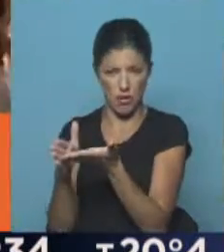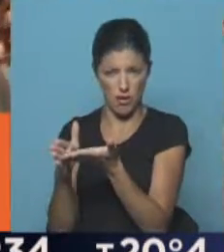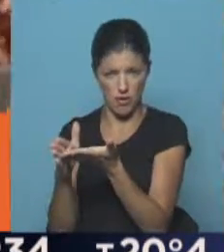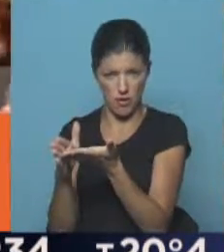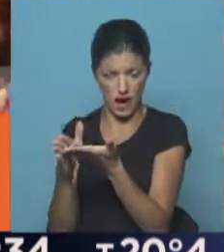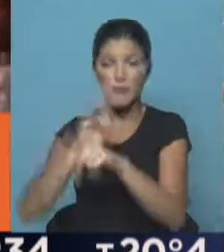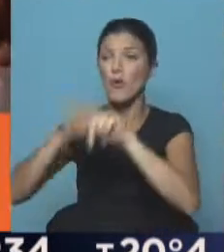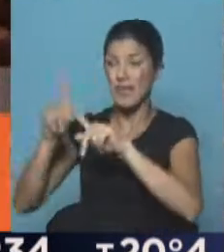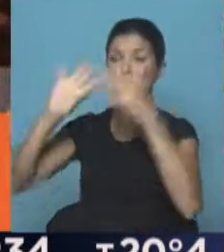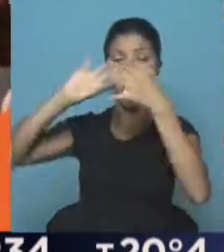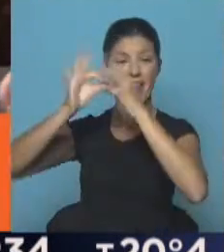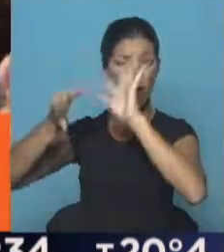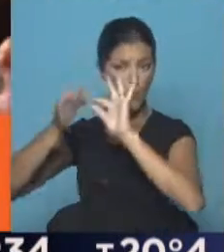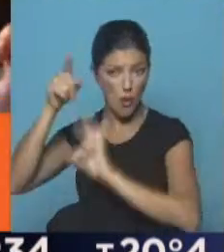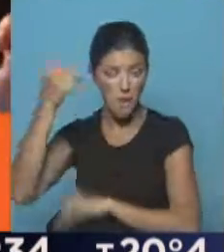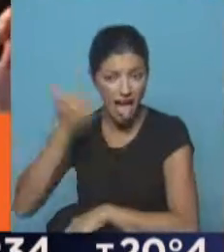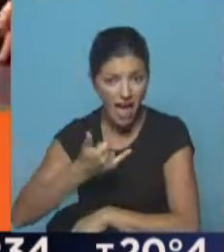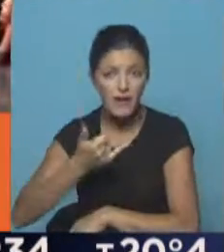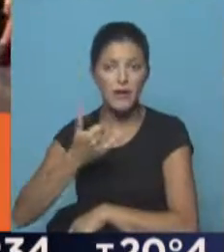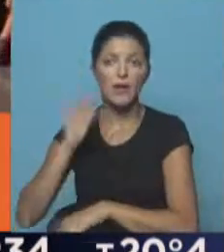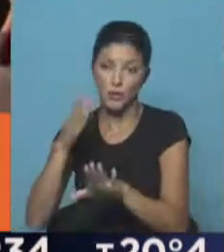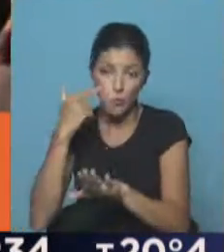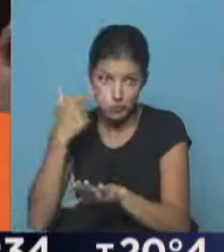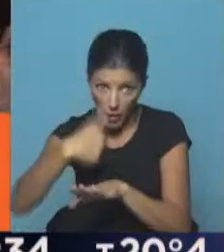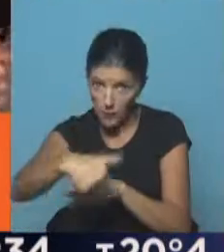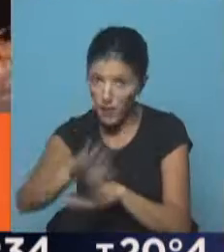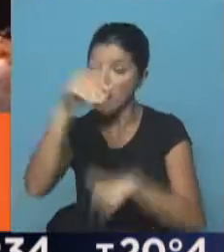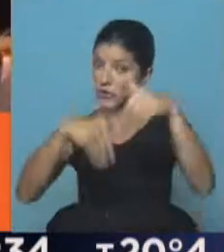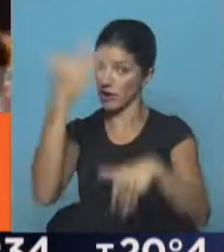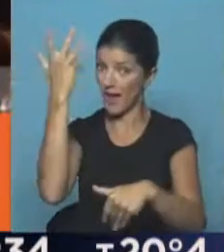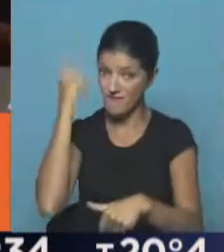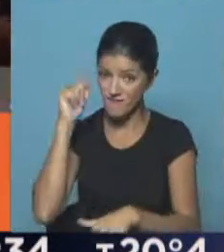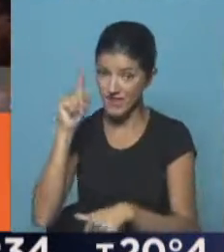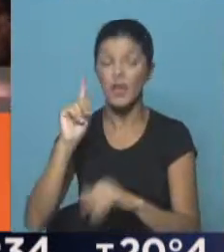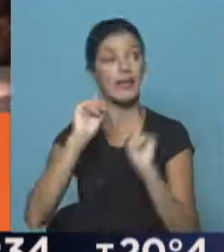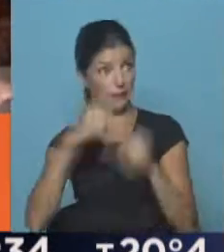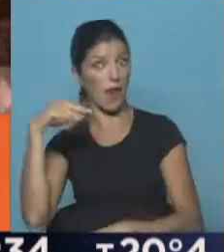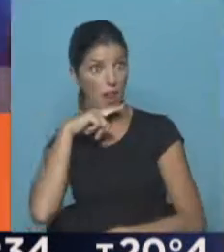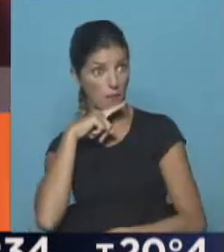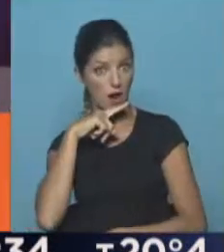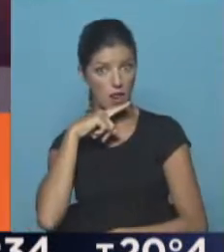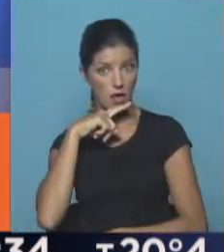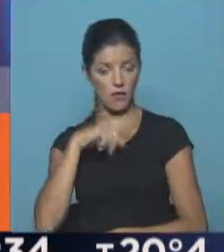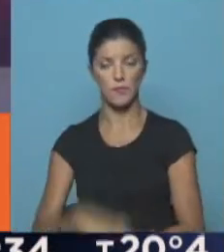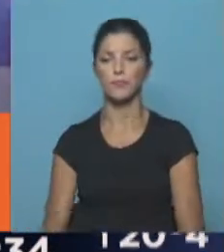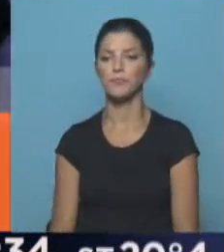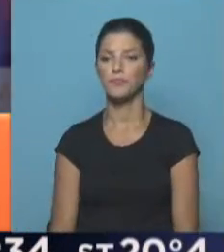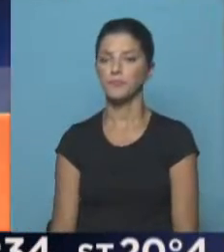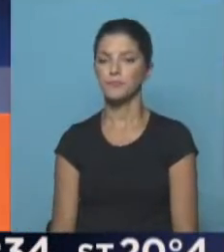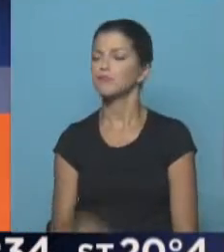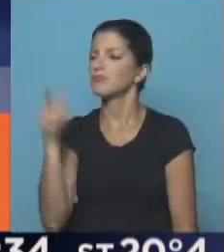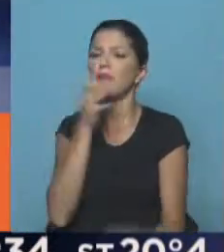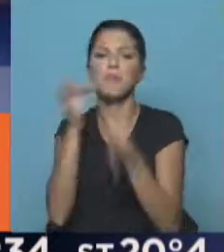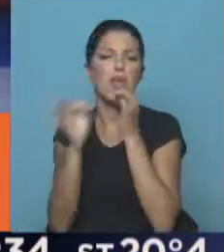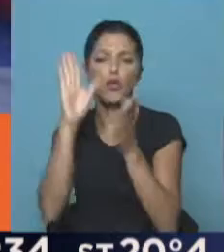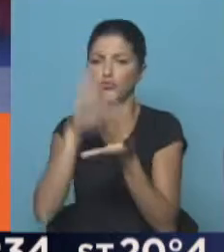momentos en donde además tenemos la previa ya de lo que van a ser las elecciones en Francia, ¿no? En Francia y en Alemania. De hecho, impuso la agenda, es decir, no se debatió la